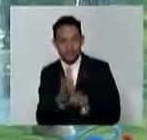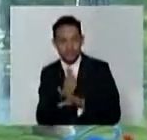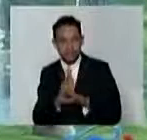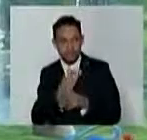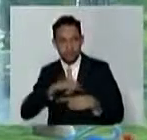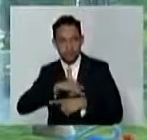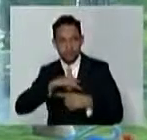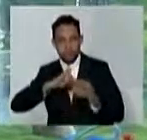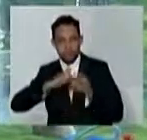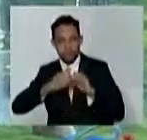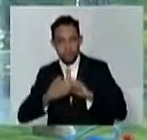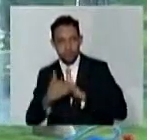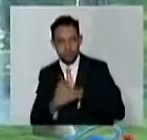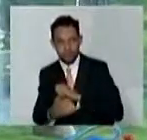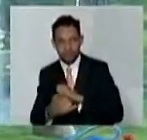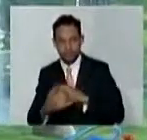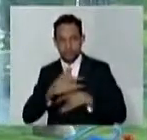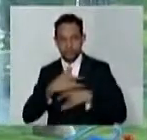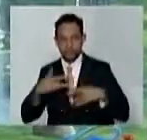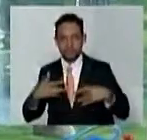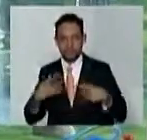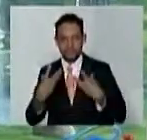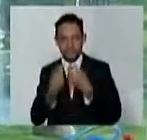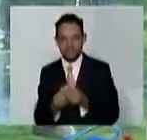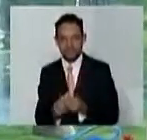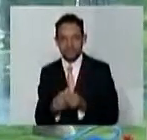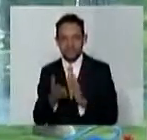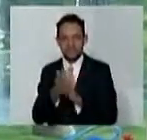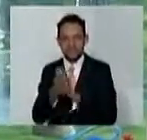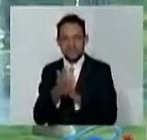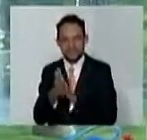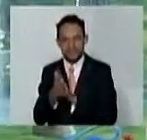Porque detrás de un medicamento hay un proceso de